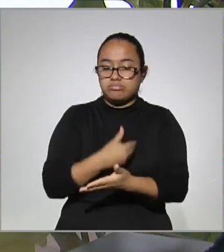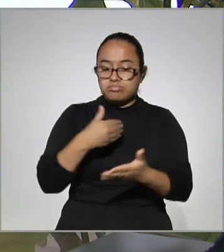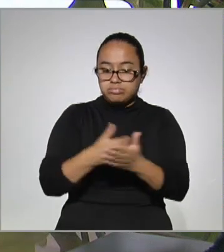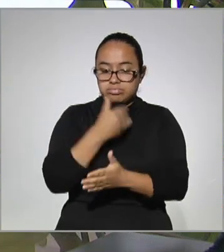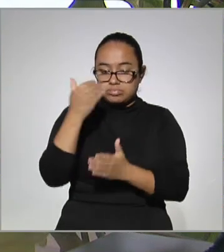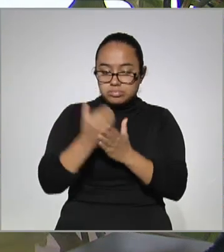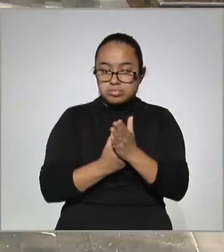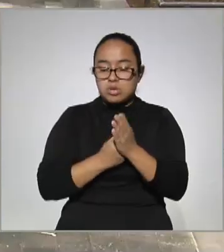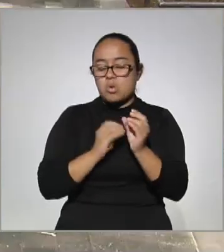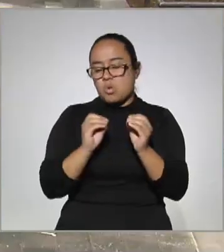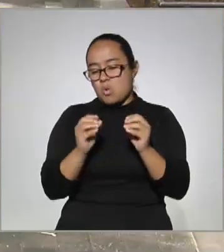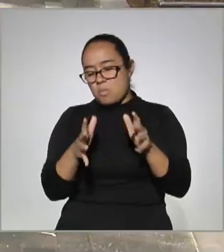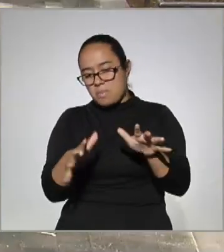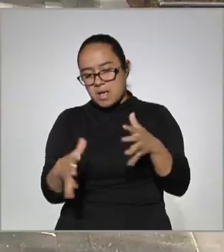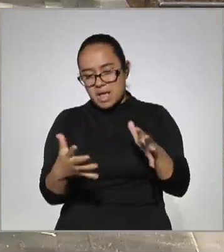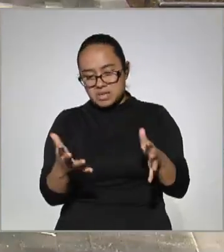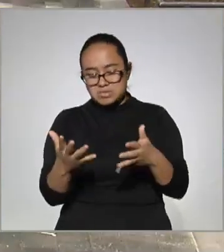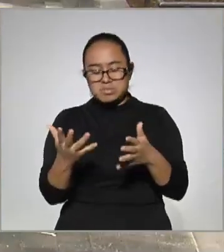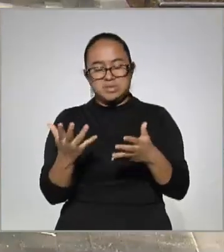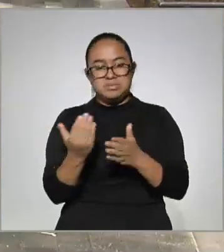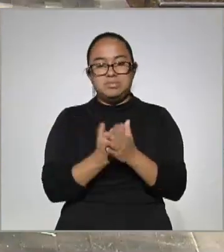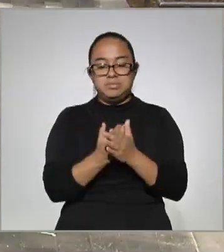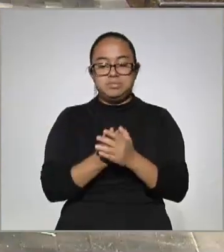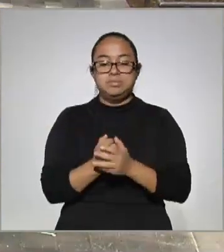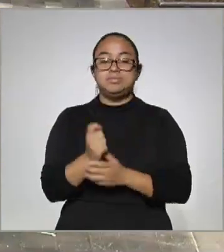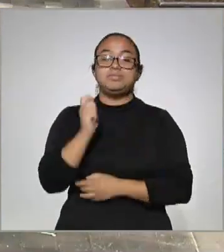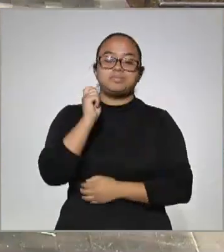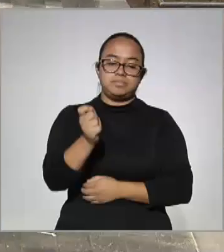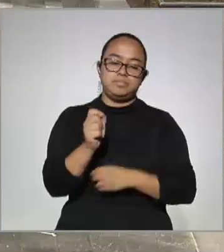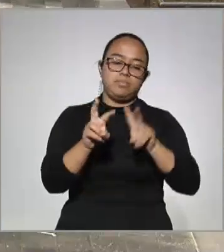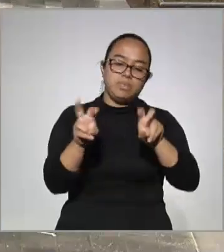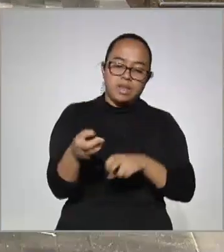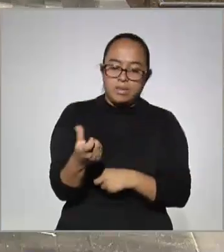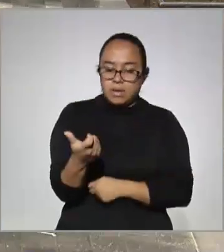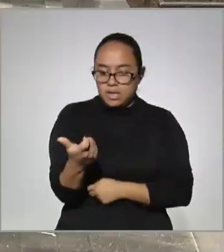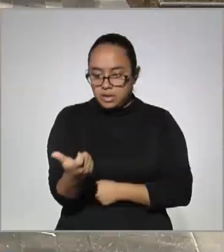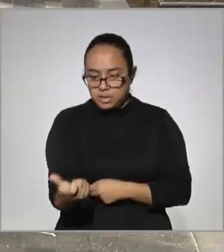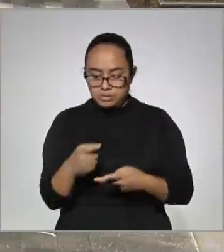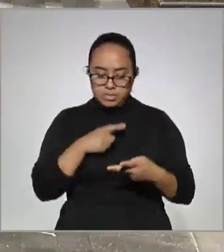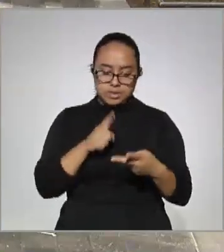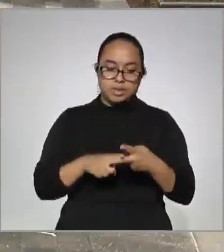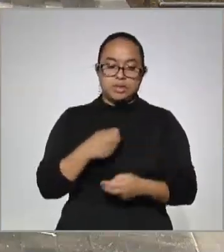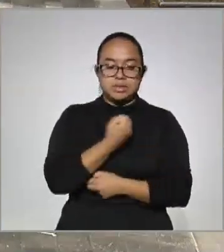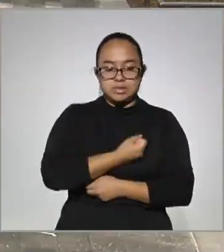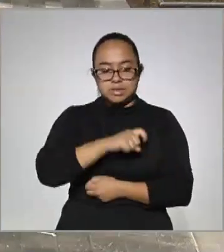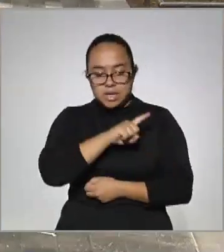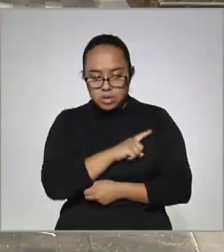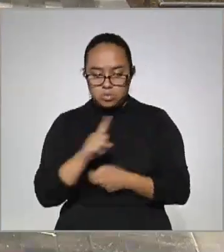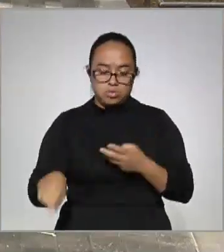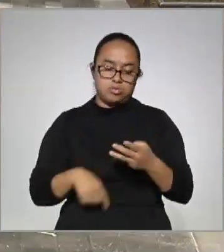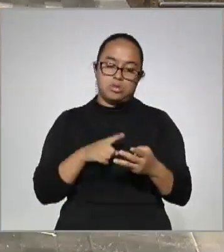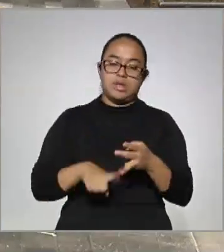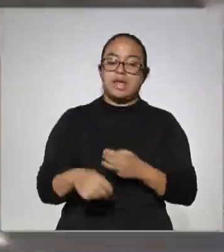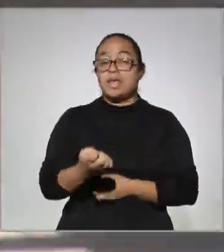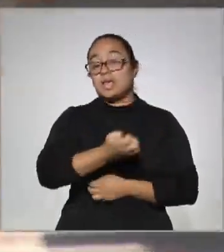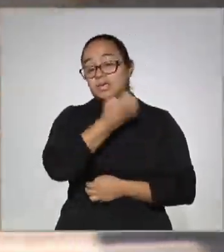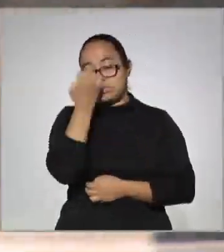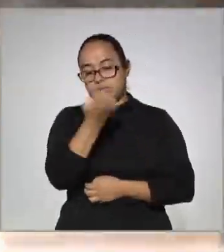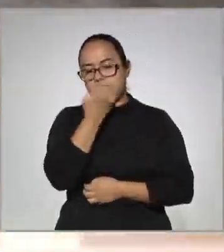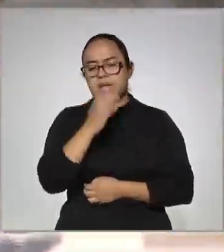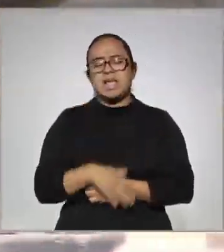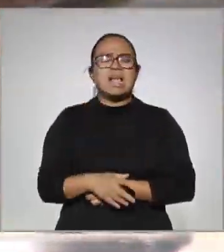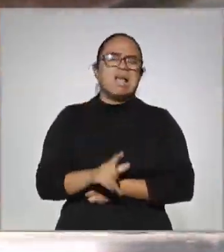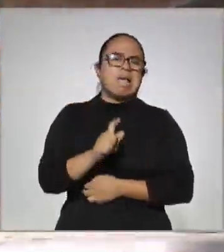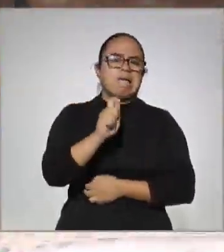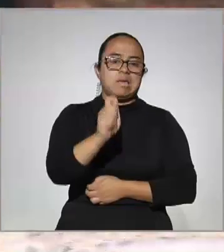desarrollo medio. Estamos involucrando factores económicos, factores de salud, factores escolares. Es decir, hay